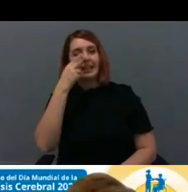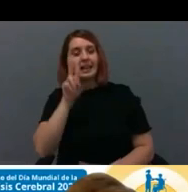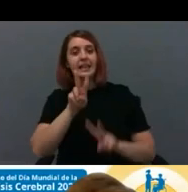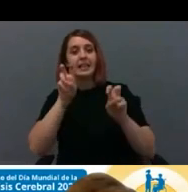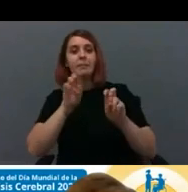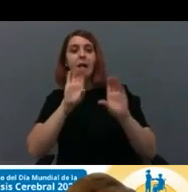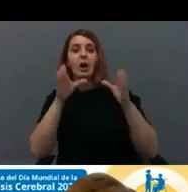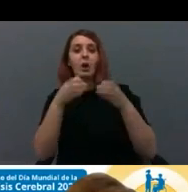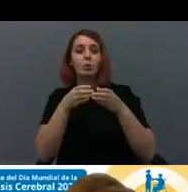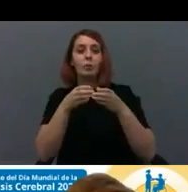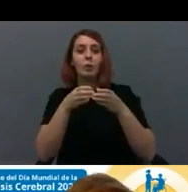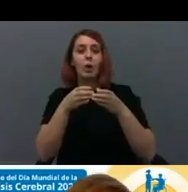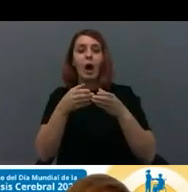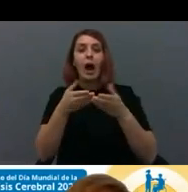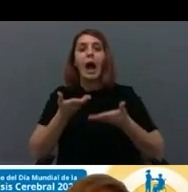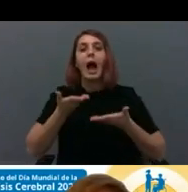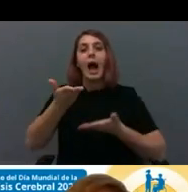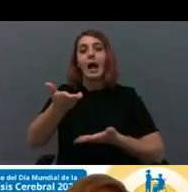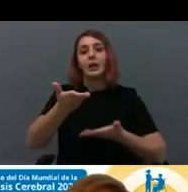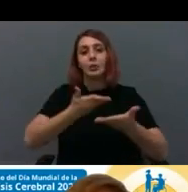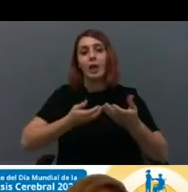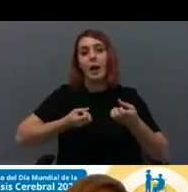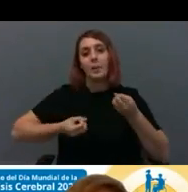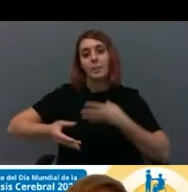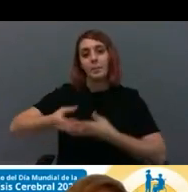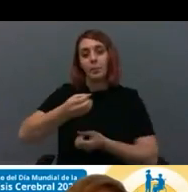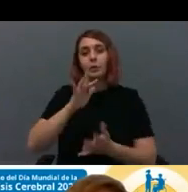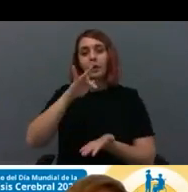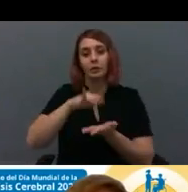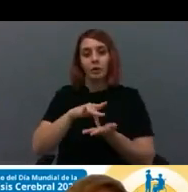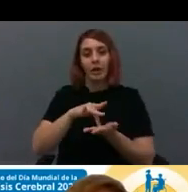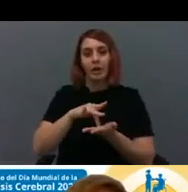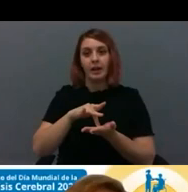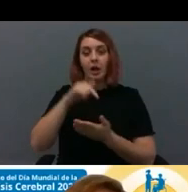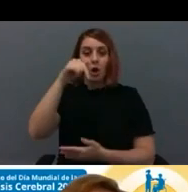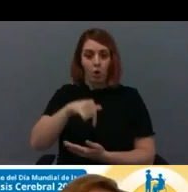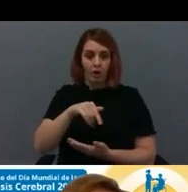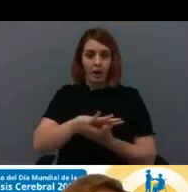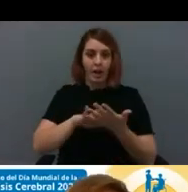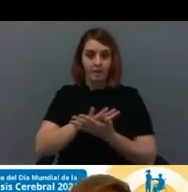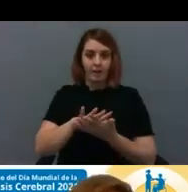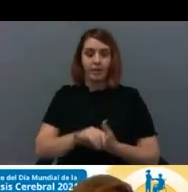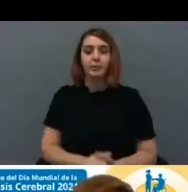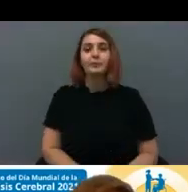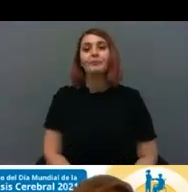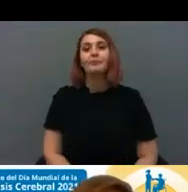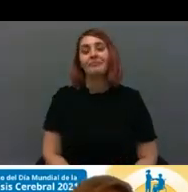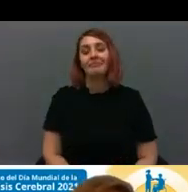grupos de ayuda mutua y que ha salido en el discurso de hoy, ¿no? Y